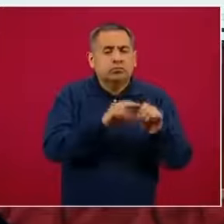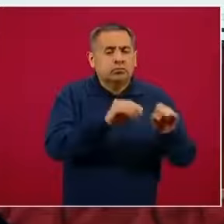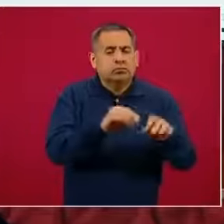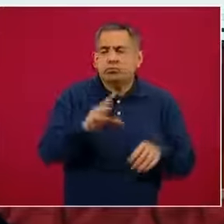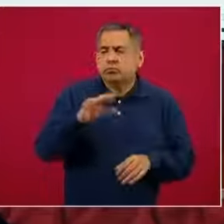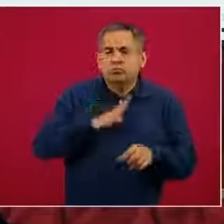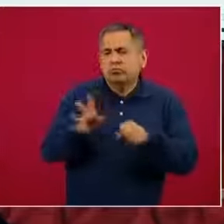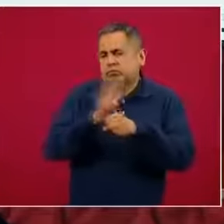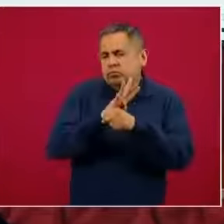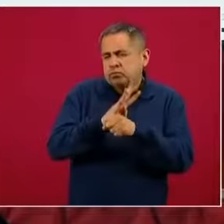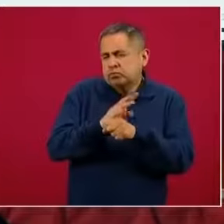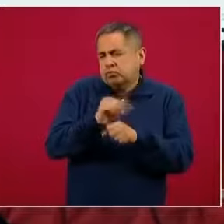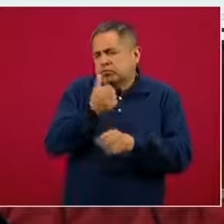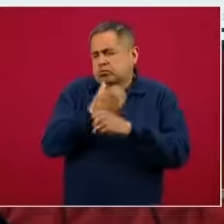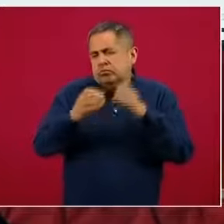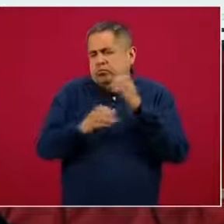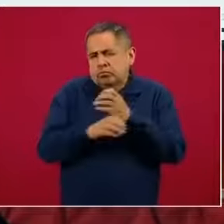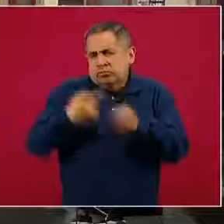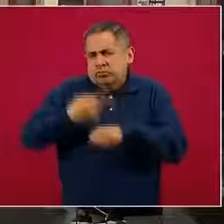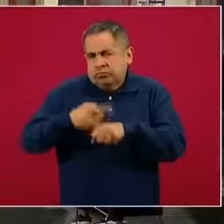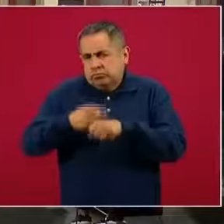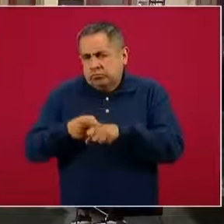de otros